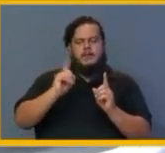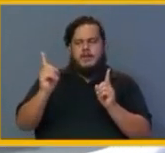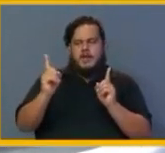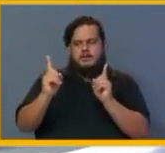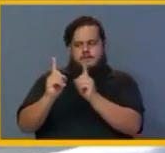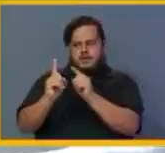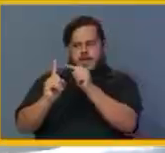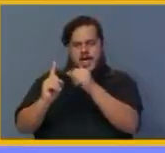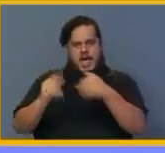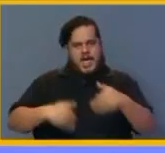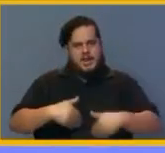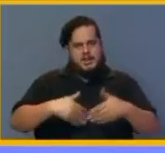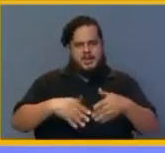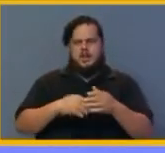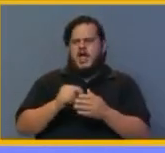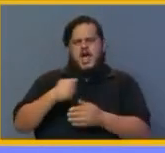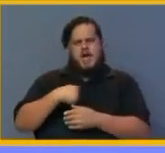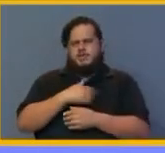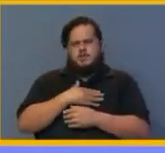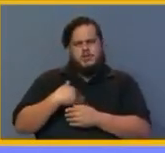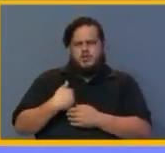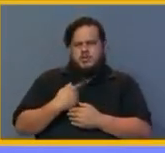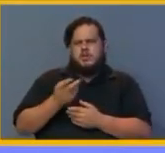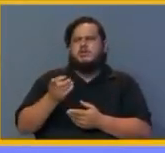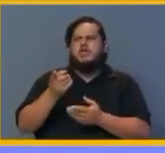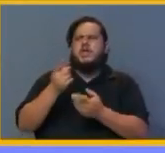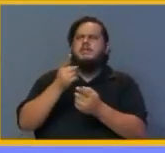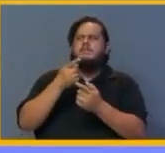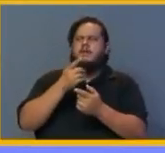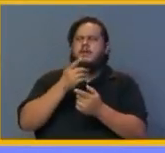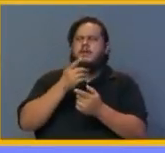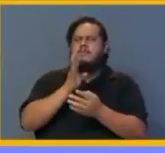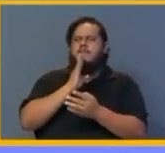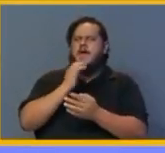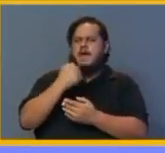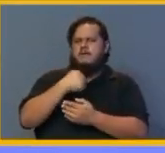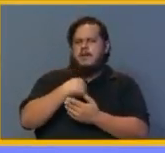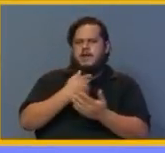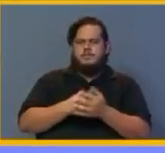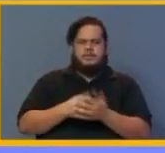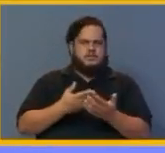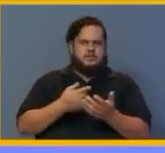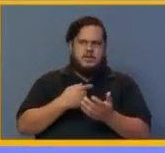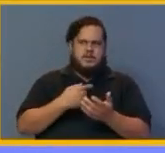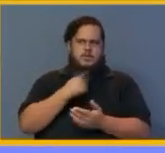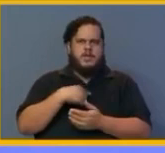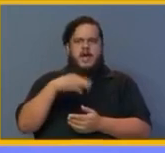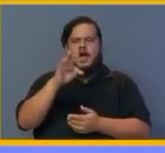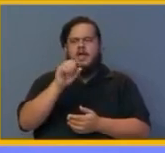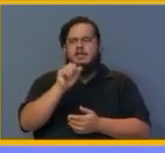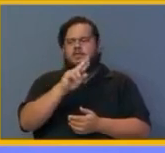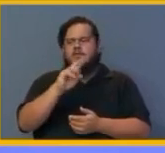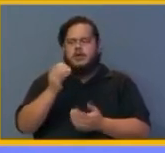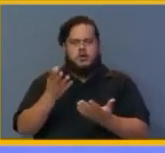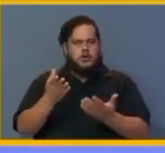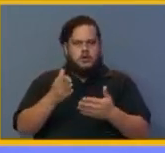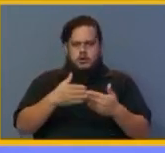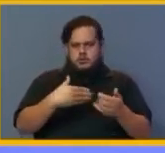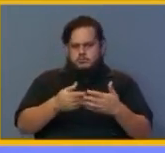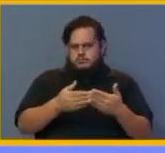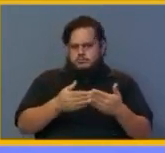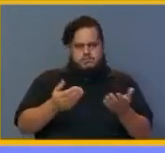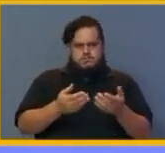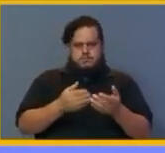decís con este apodo, ¿no? Que muchas veces les ofende. Tarro era. Cosas así. No, sí, pero digamos, cada jugador puede tener su apodo,